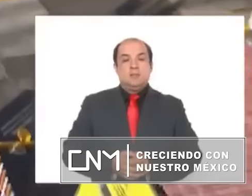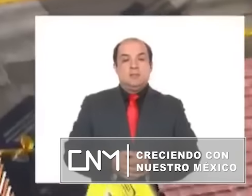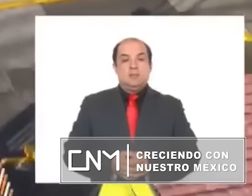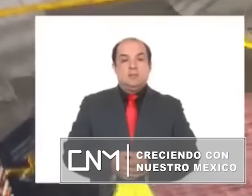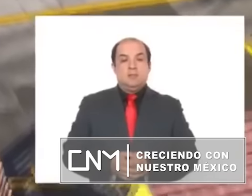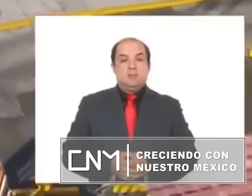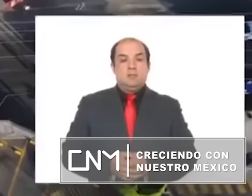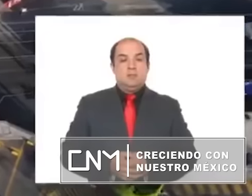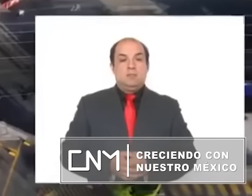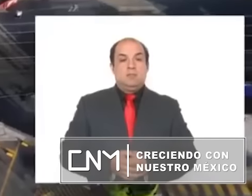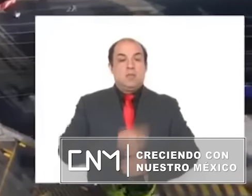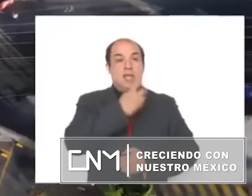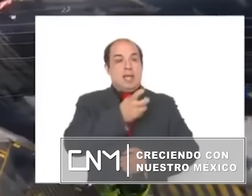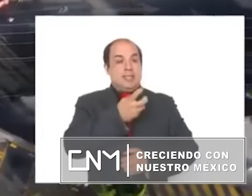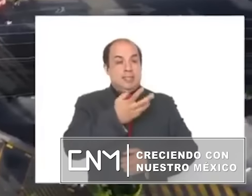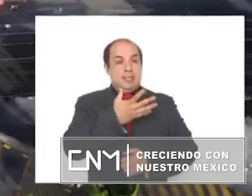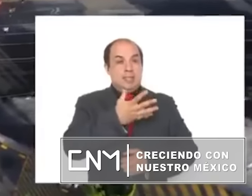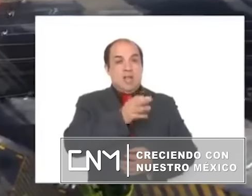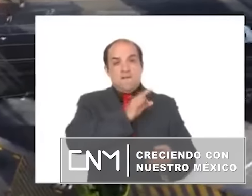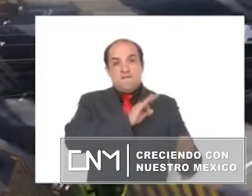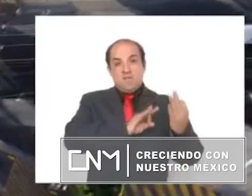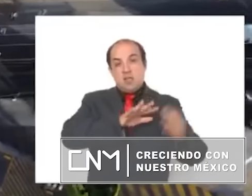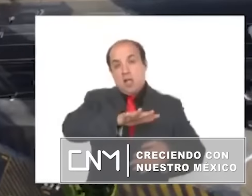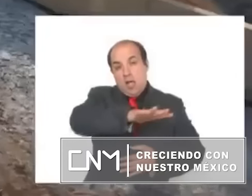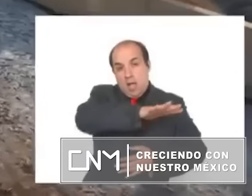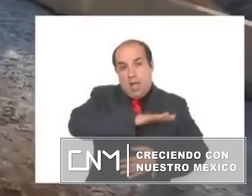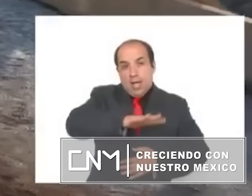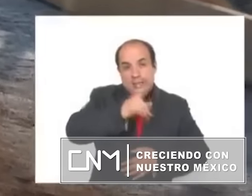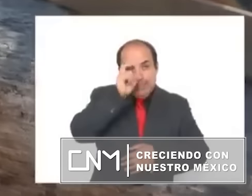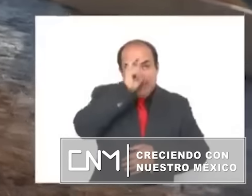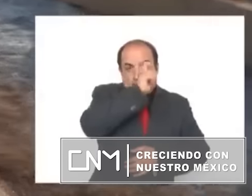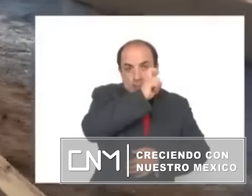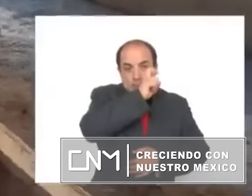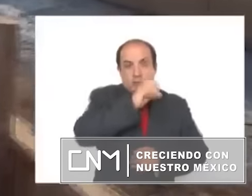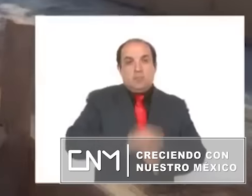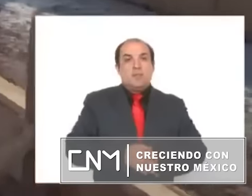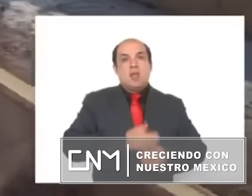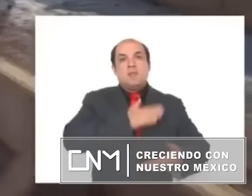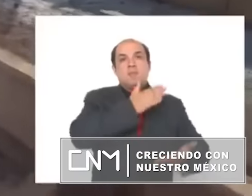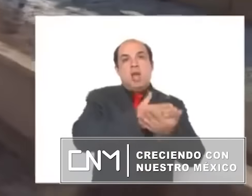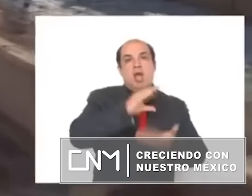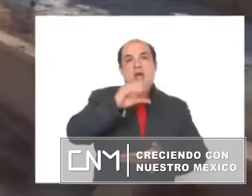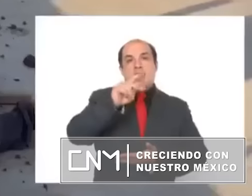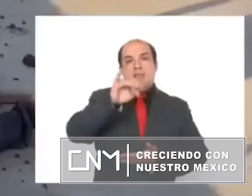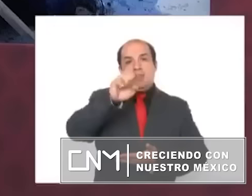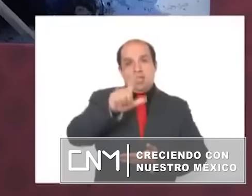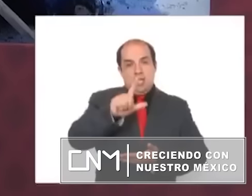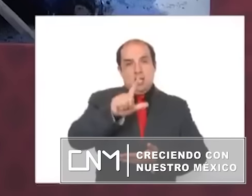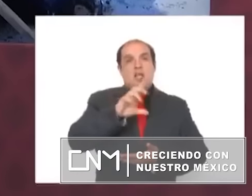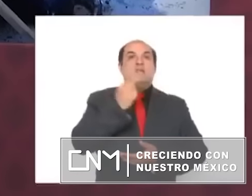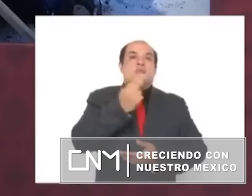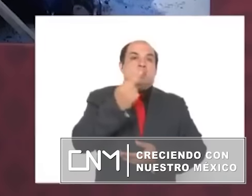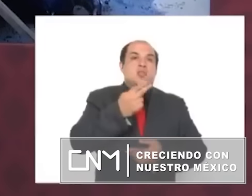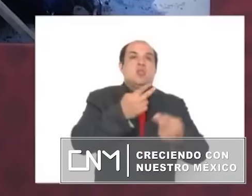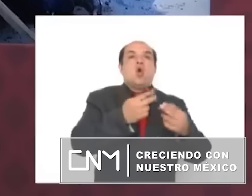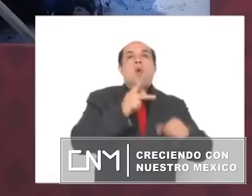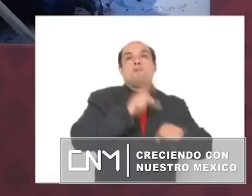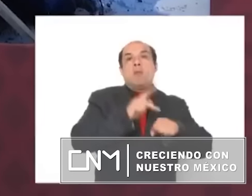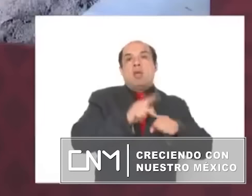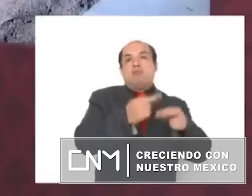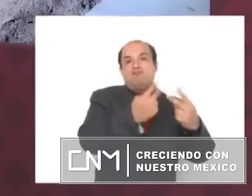son los frentes, esta es la zona más complicada, la estación Cantil, donde hubo que hacer demolición de